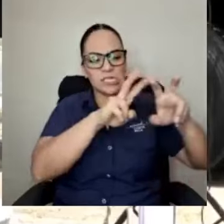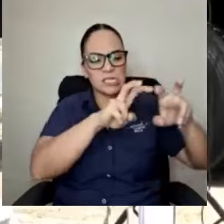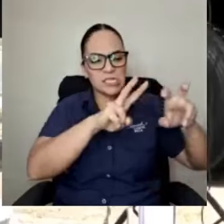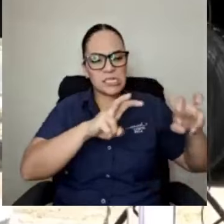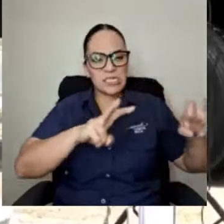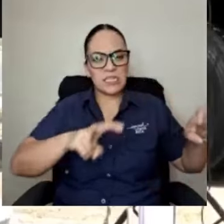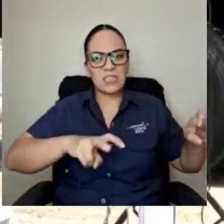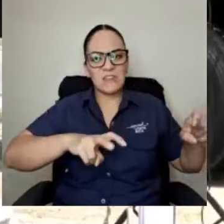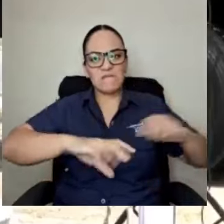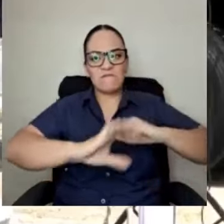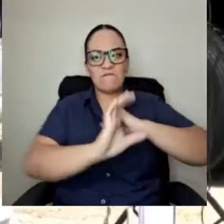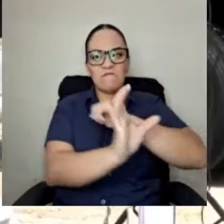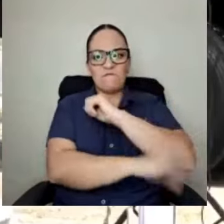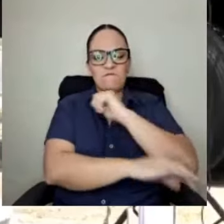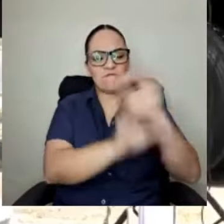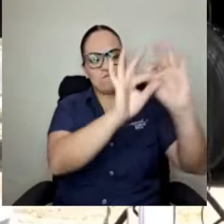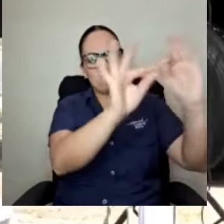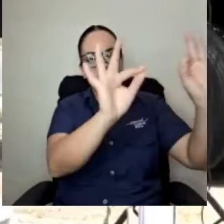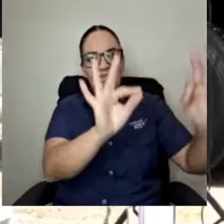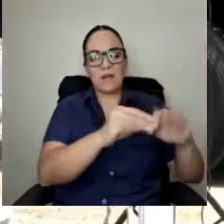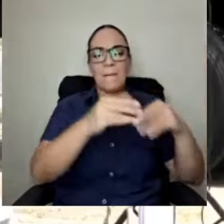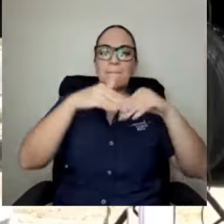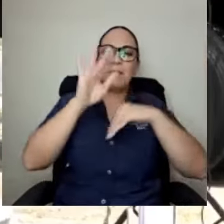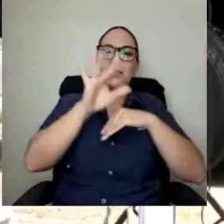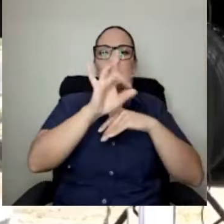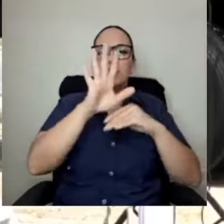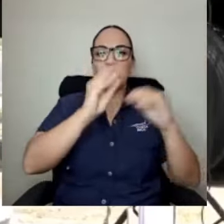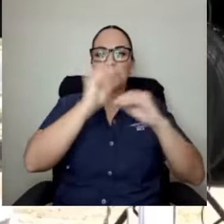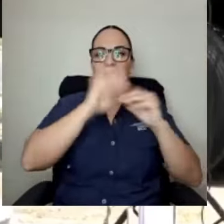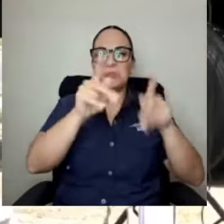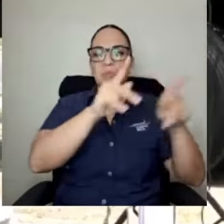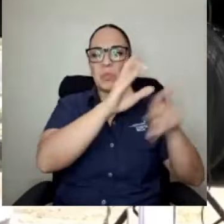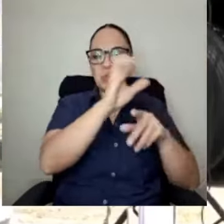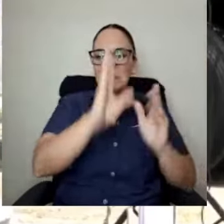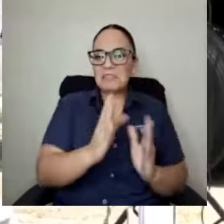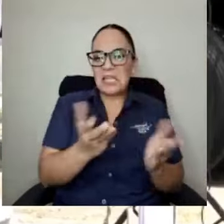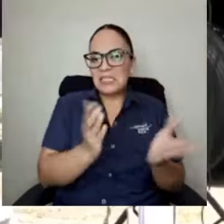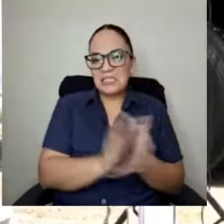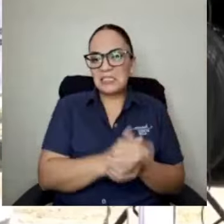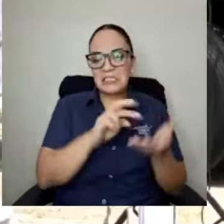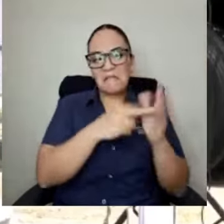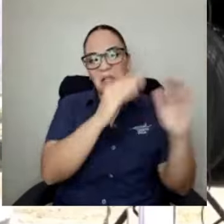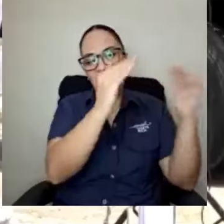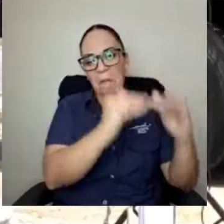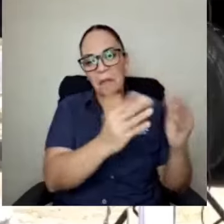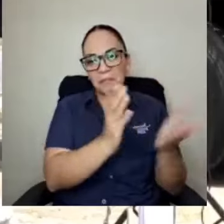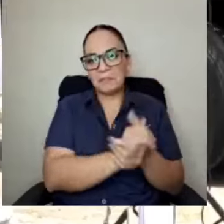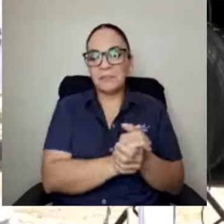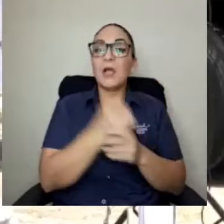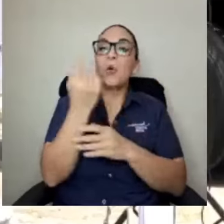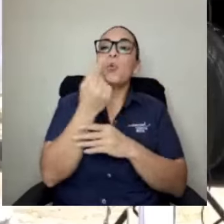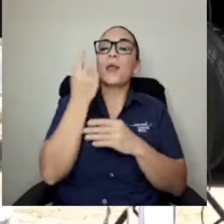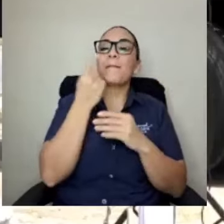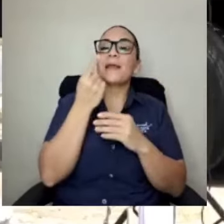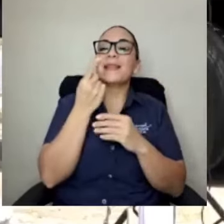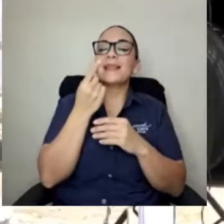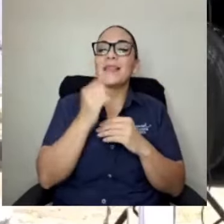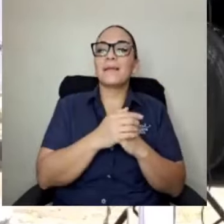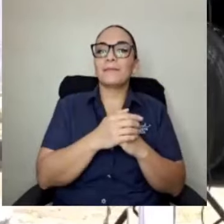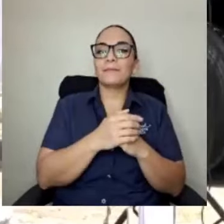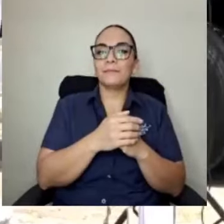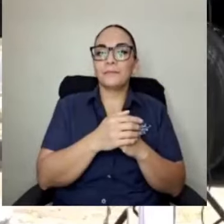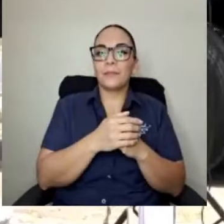de más del 85% de los costarricenses, superados únicamente en esa censura por los